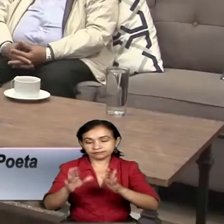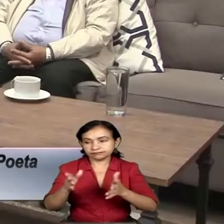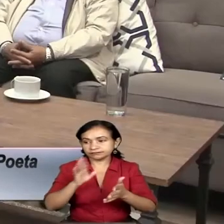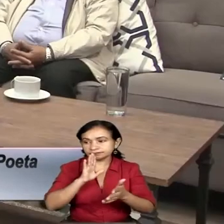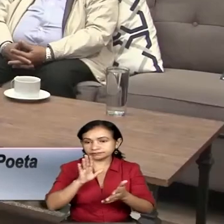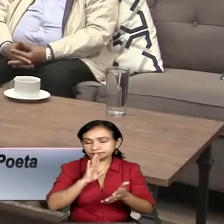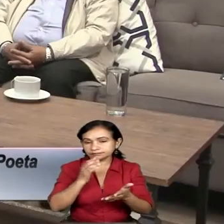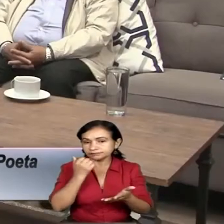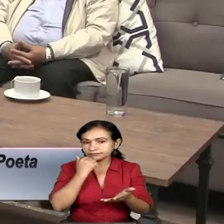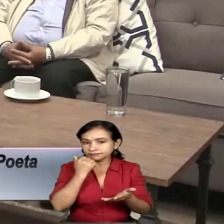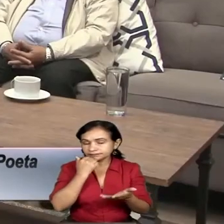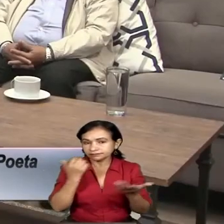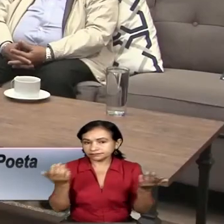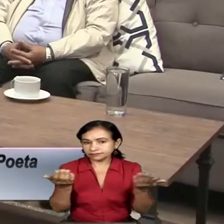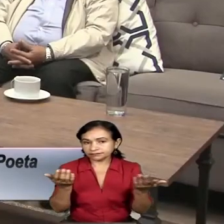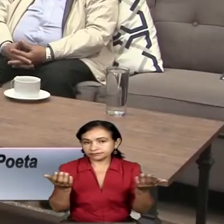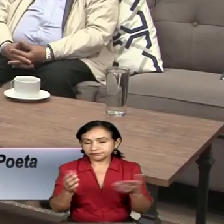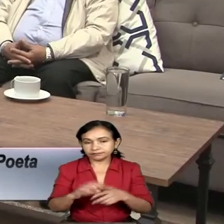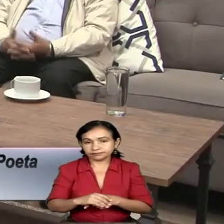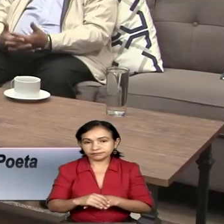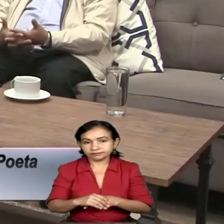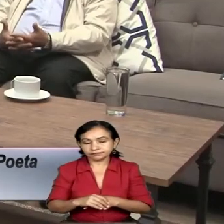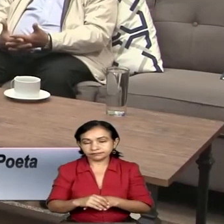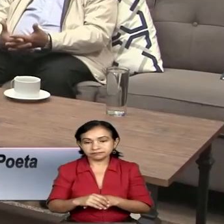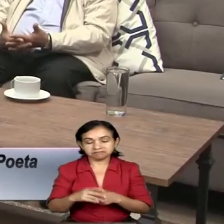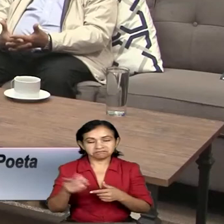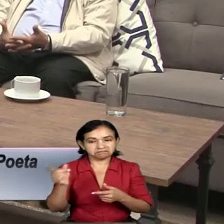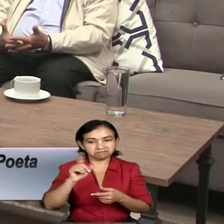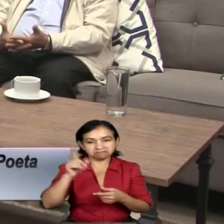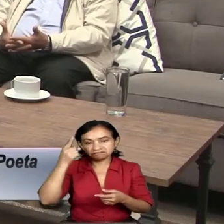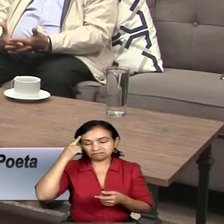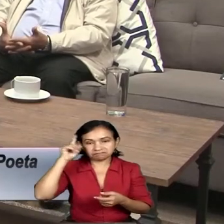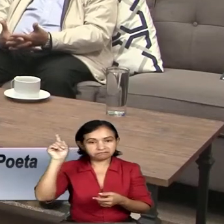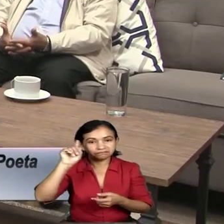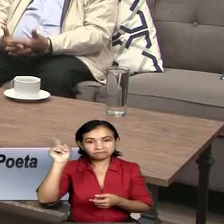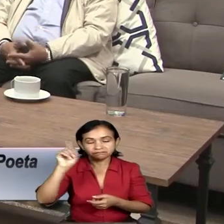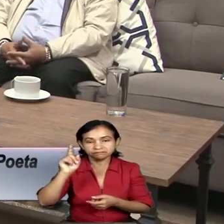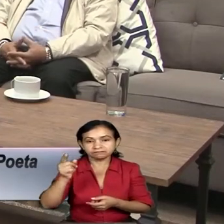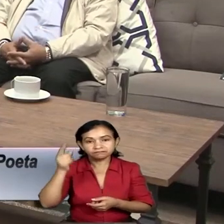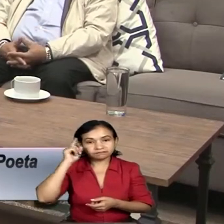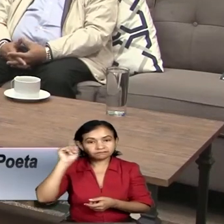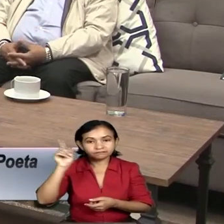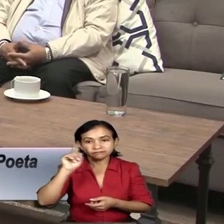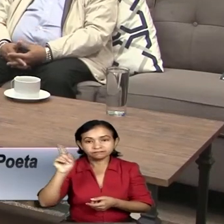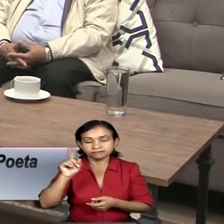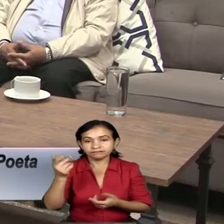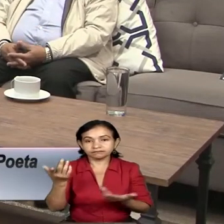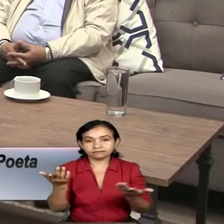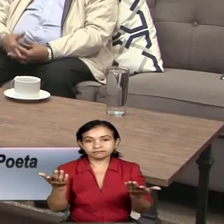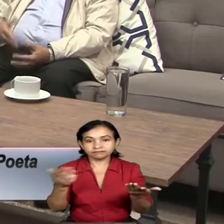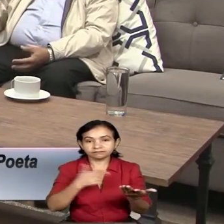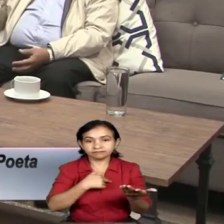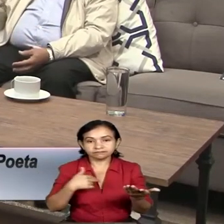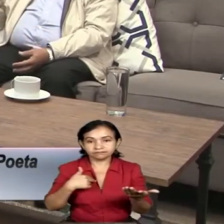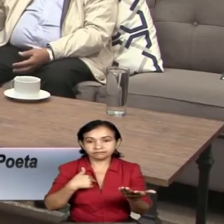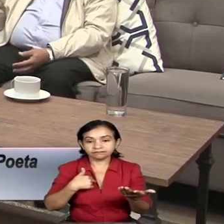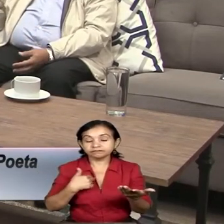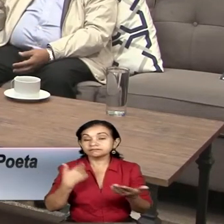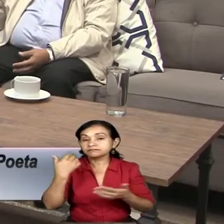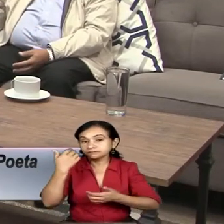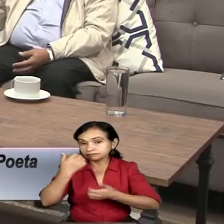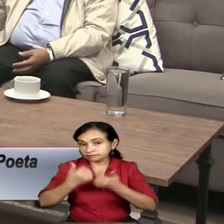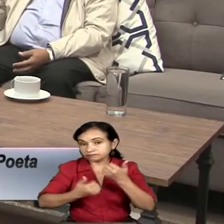Donde no tienen idea ni ganas de tener de la